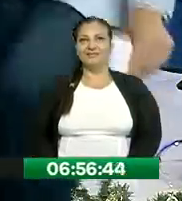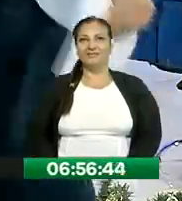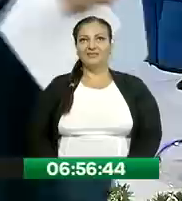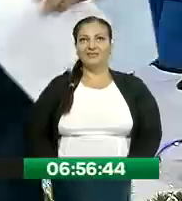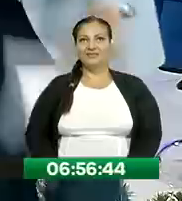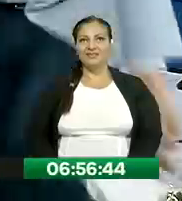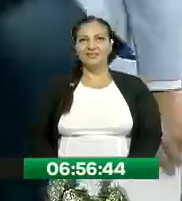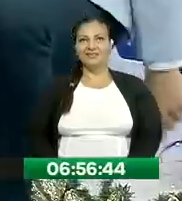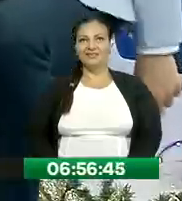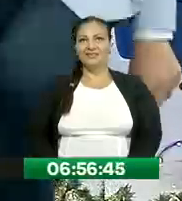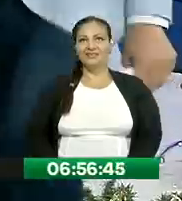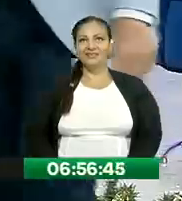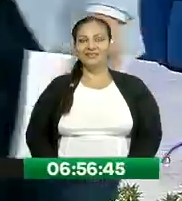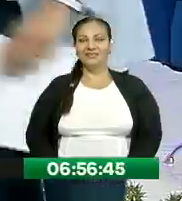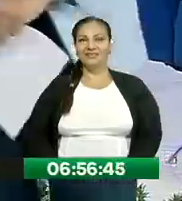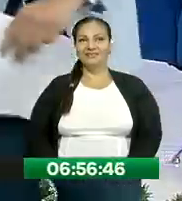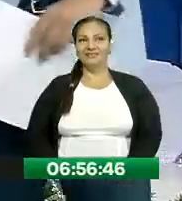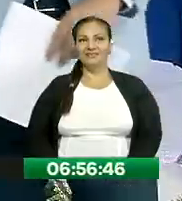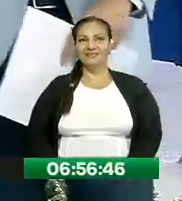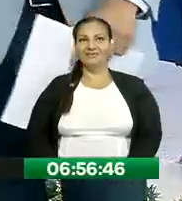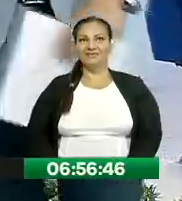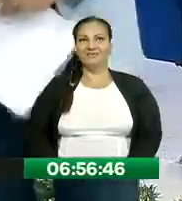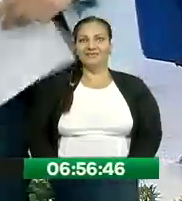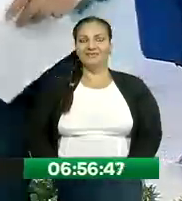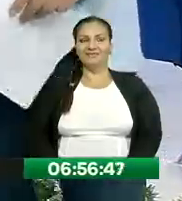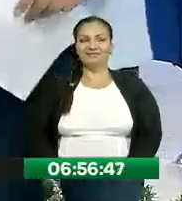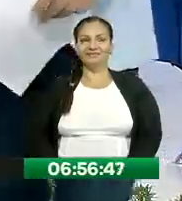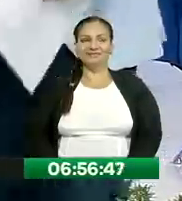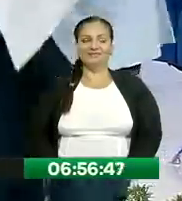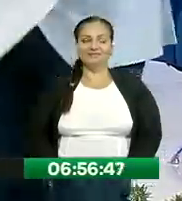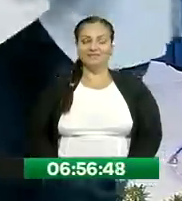Ahí está, págame más. A ver,